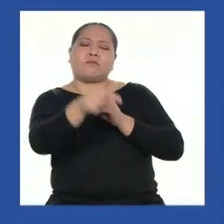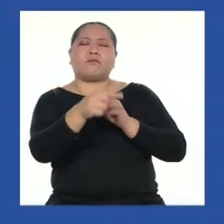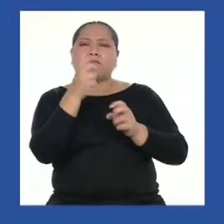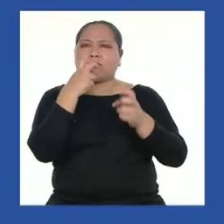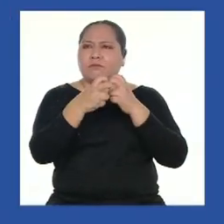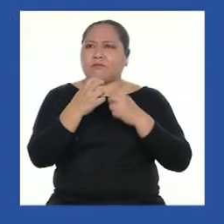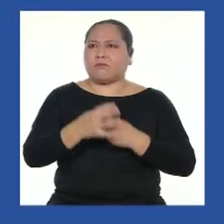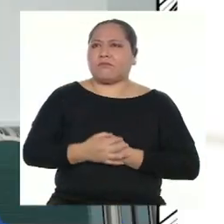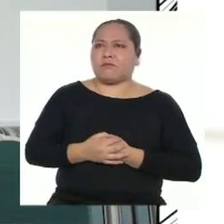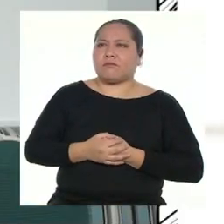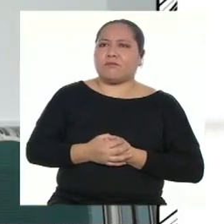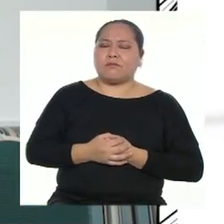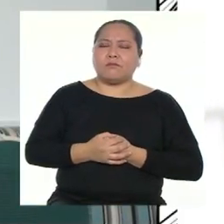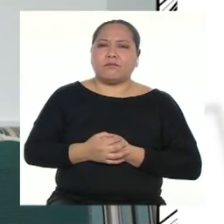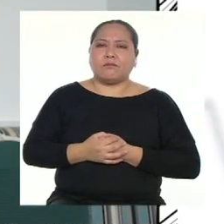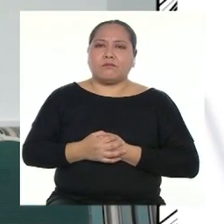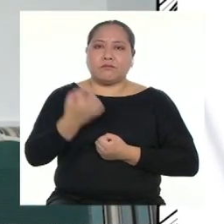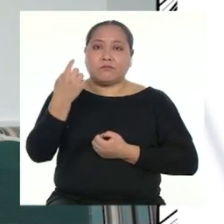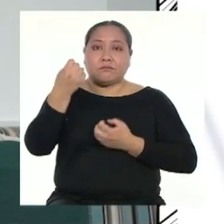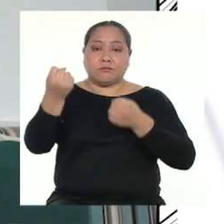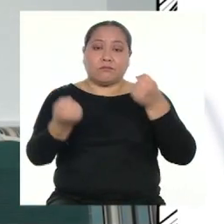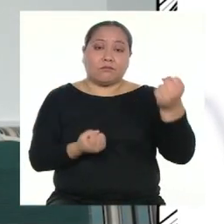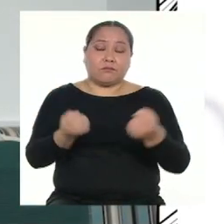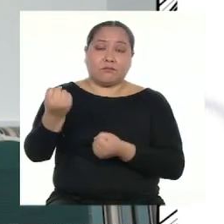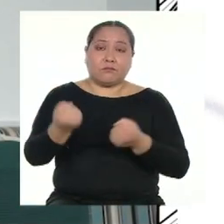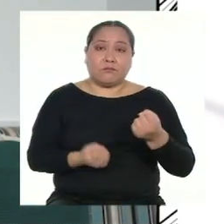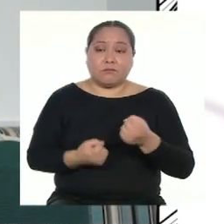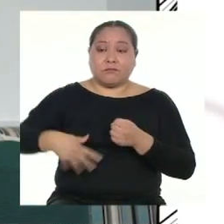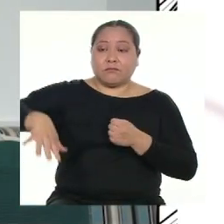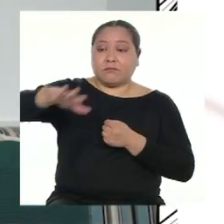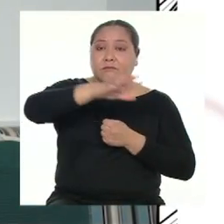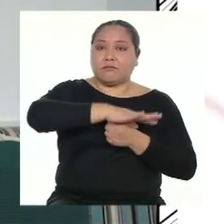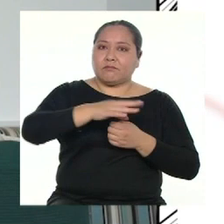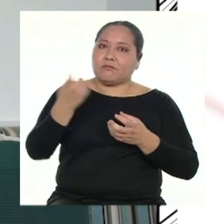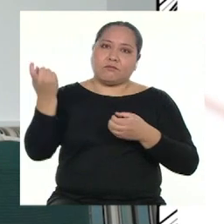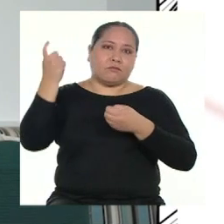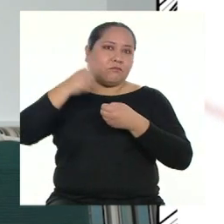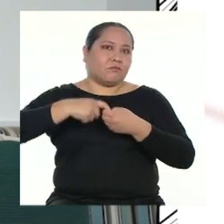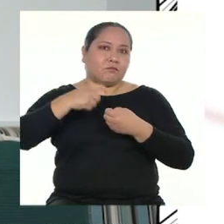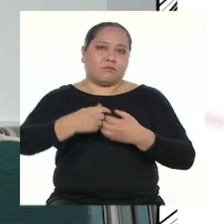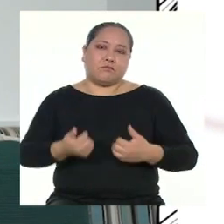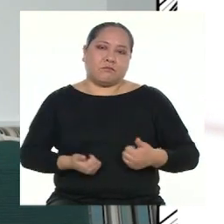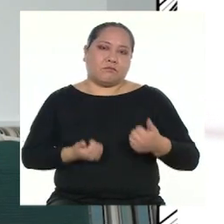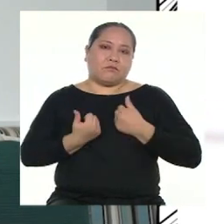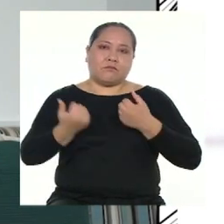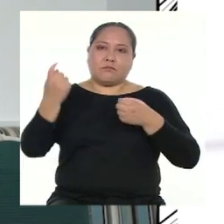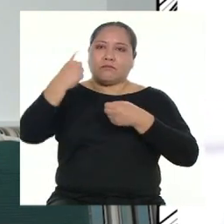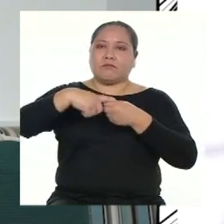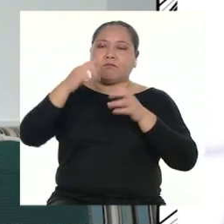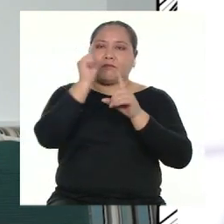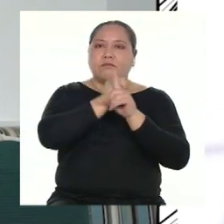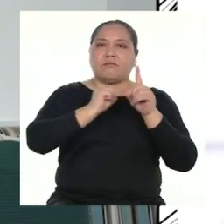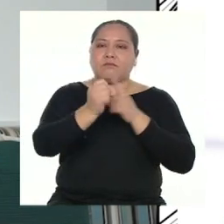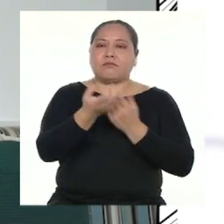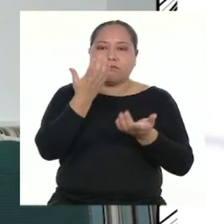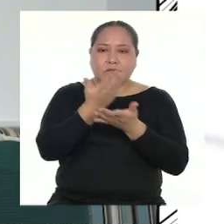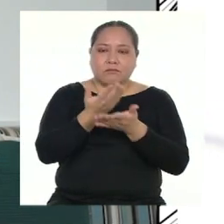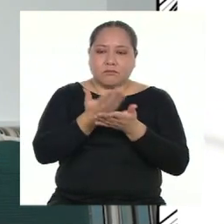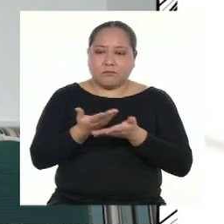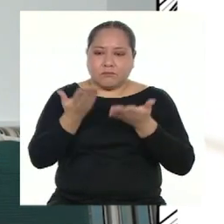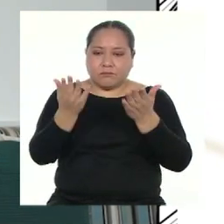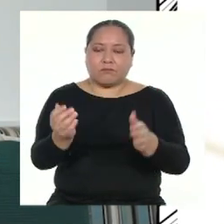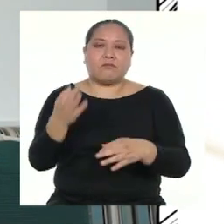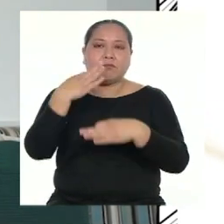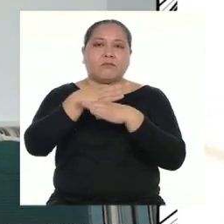problema? El transporte en general es parte de nuestra vida y de nuestra sociedad, y por eso tenemos que garantizar que el sistema